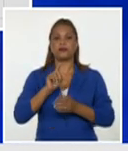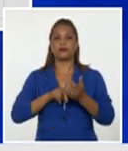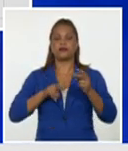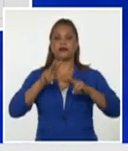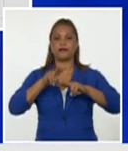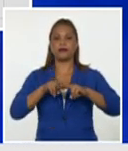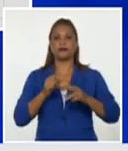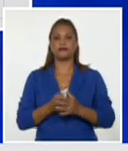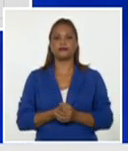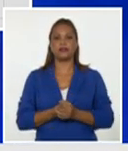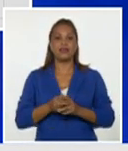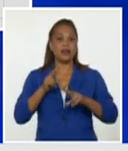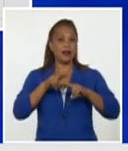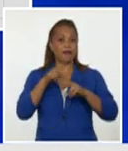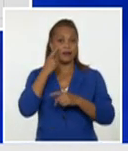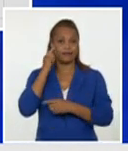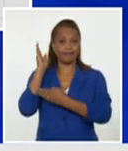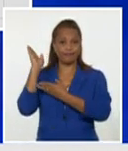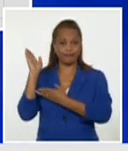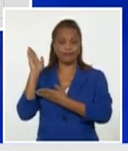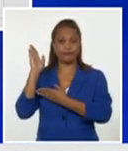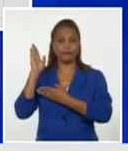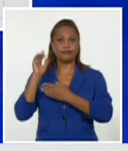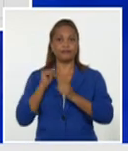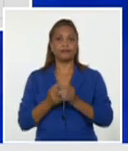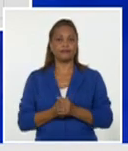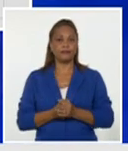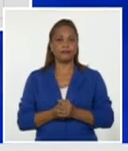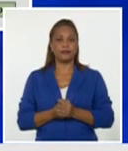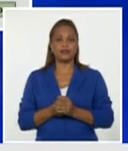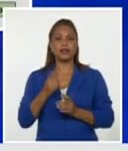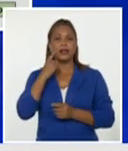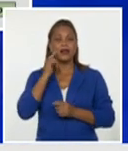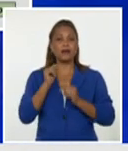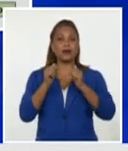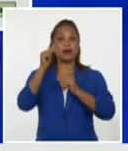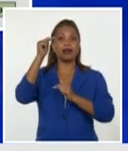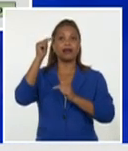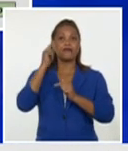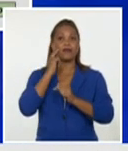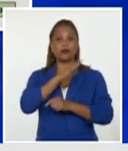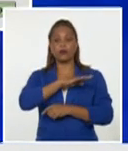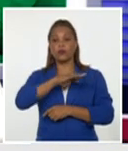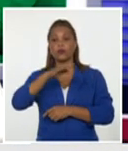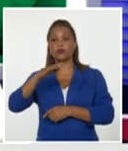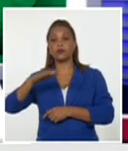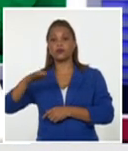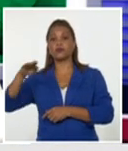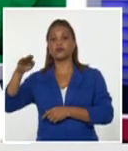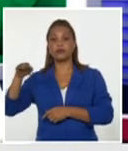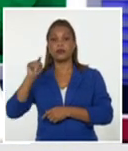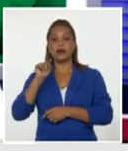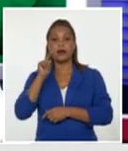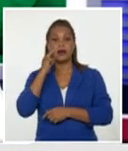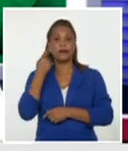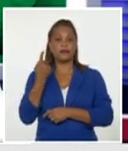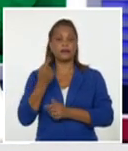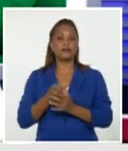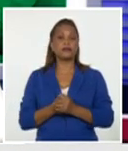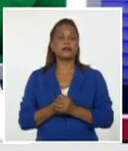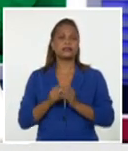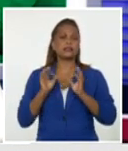La Habana la podemos ver aquí en el gráfico específico del territorio, la curva que realmente